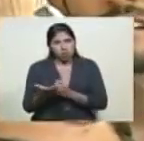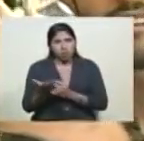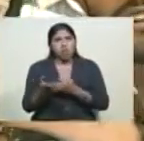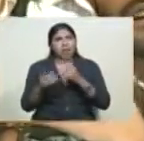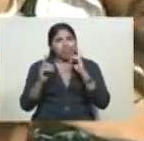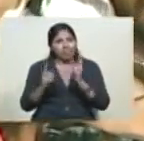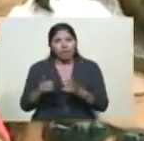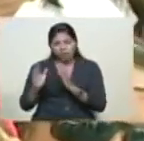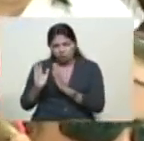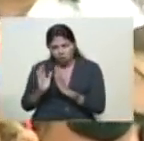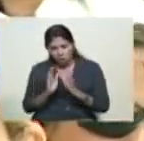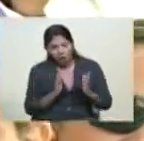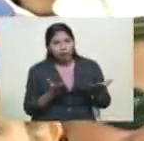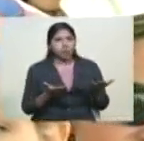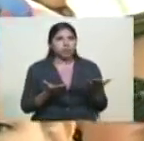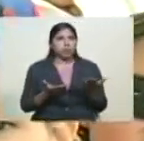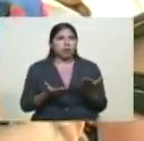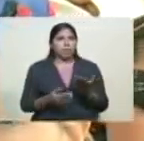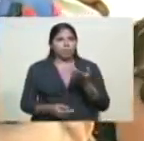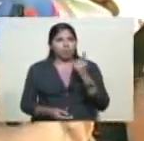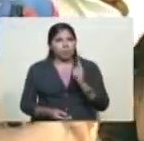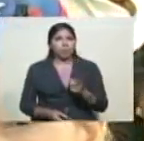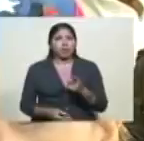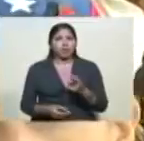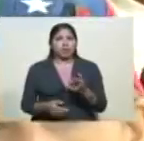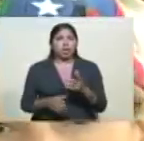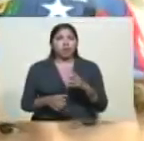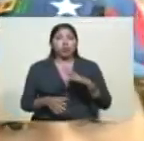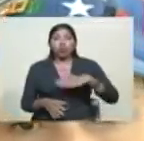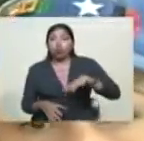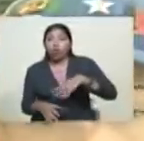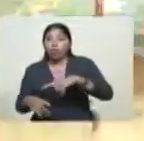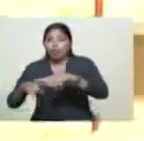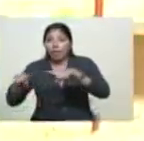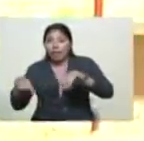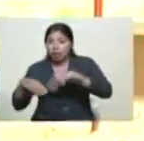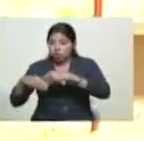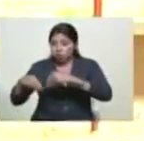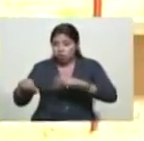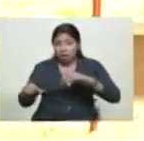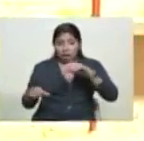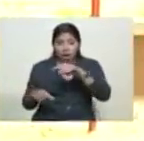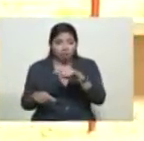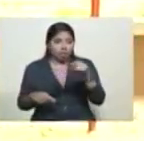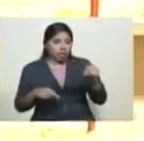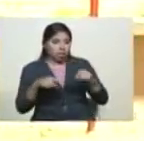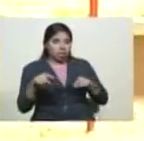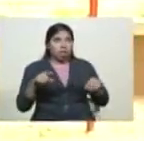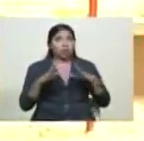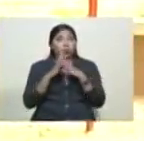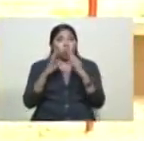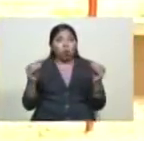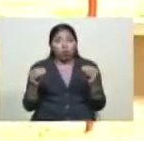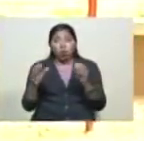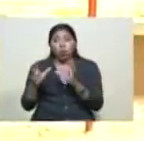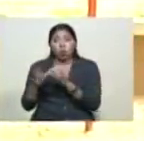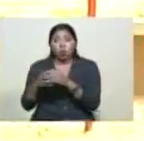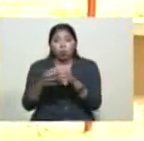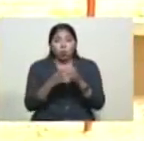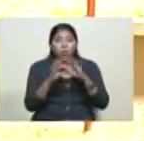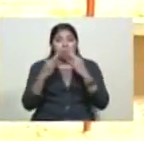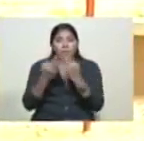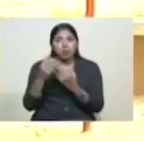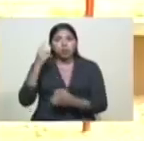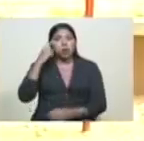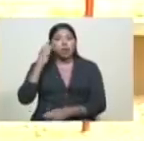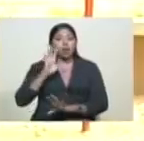estén organizados. Determinar los terrenos, Villarroel. Que cada familia, grupos de familia, sepan